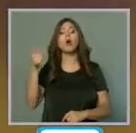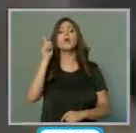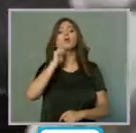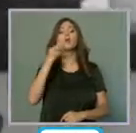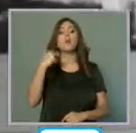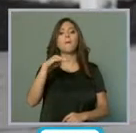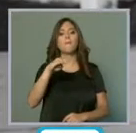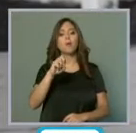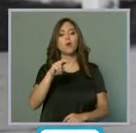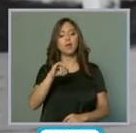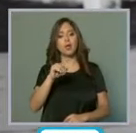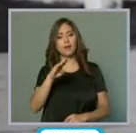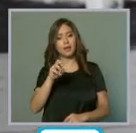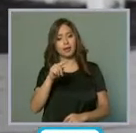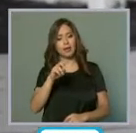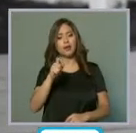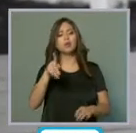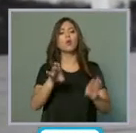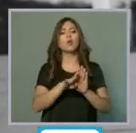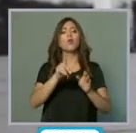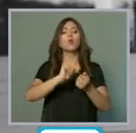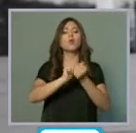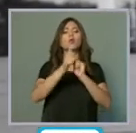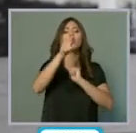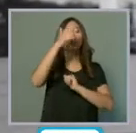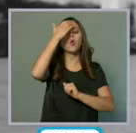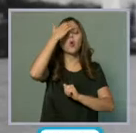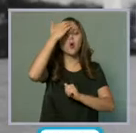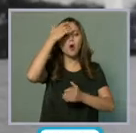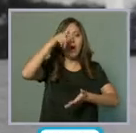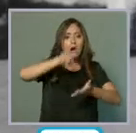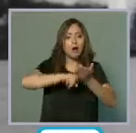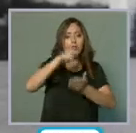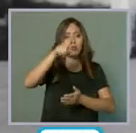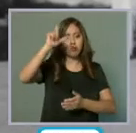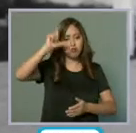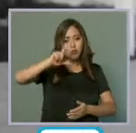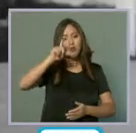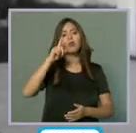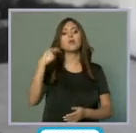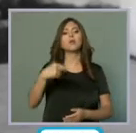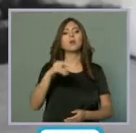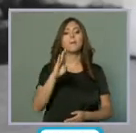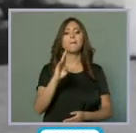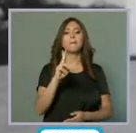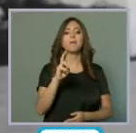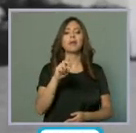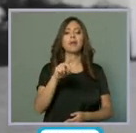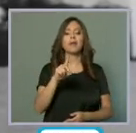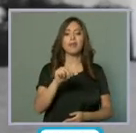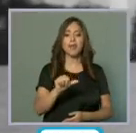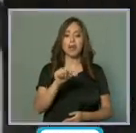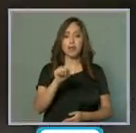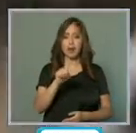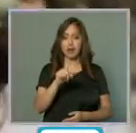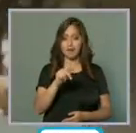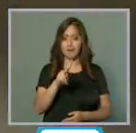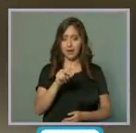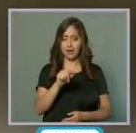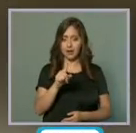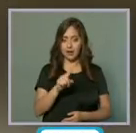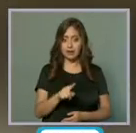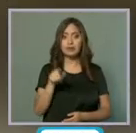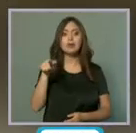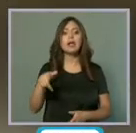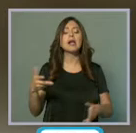del autoconocimiento a través de la foto. Justo Brenda Álvarez, que es la que está organizando todo esto, va a estar